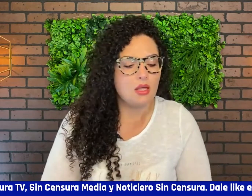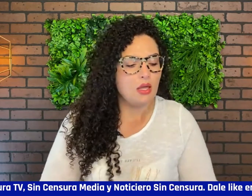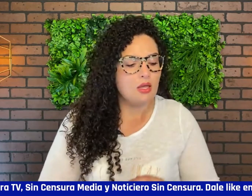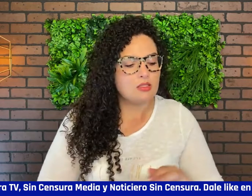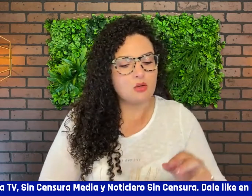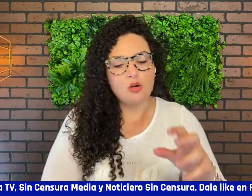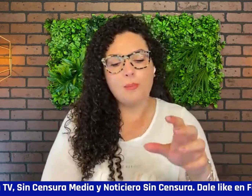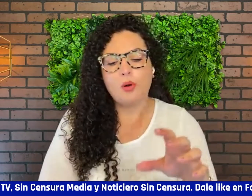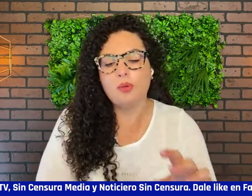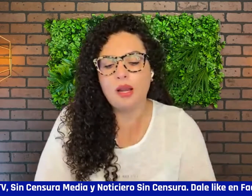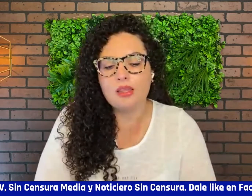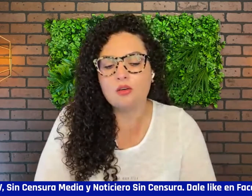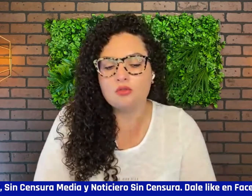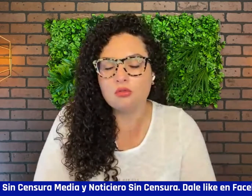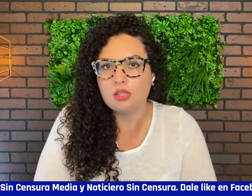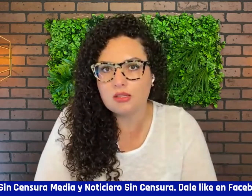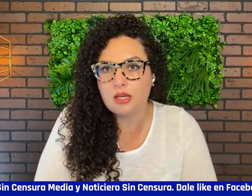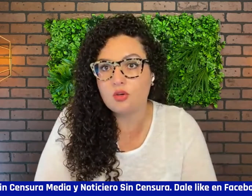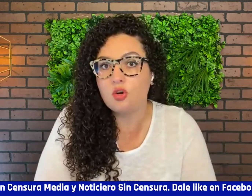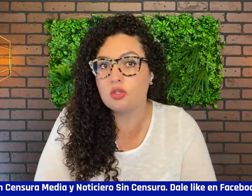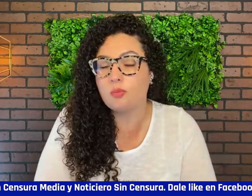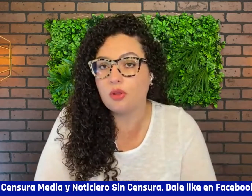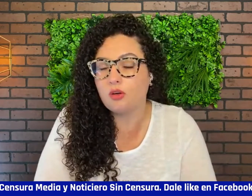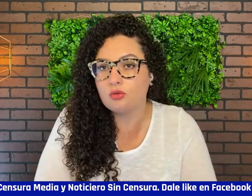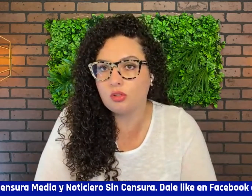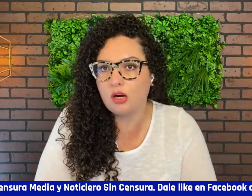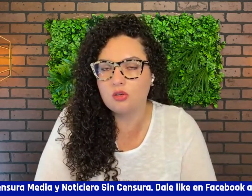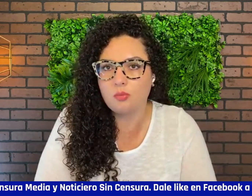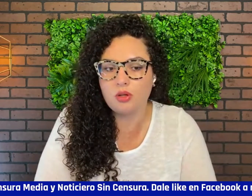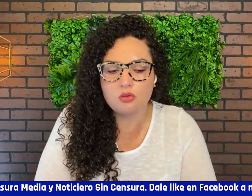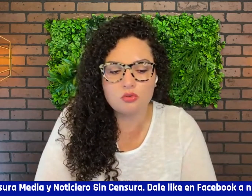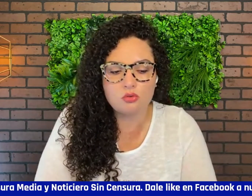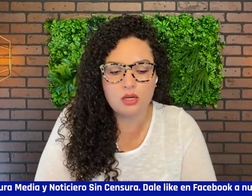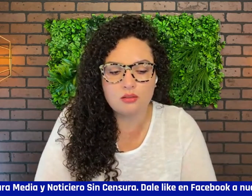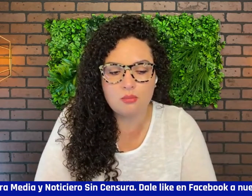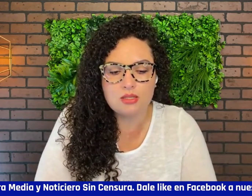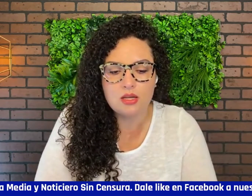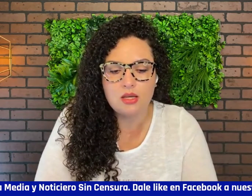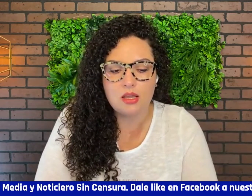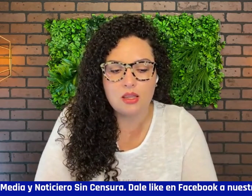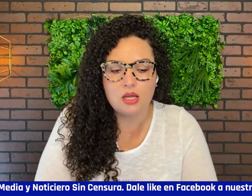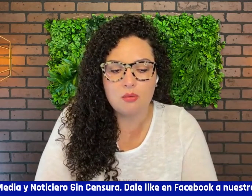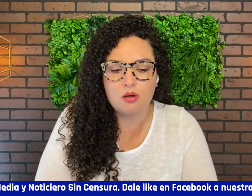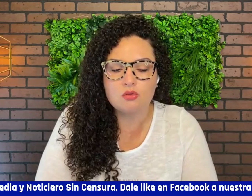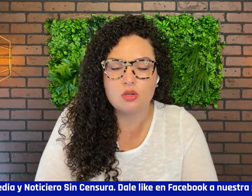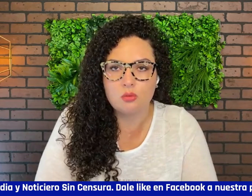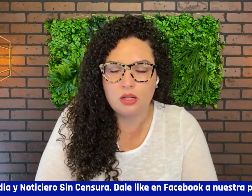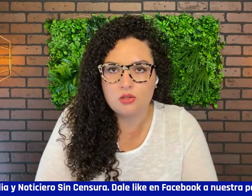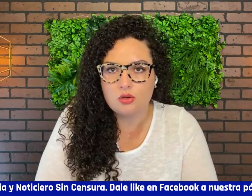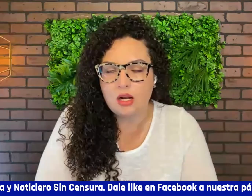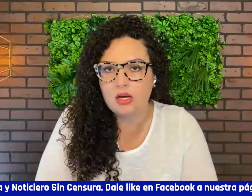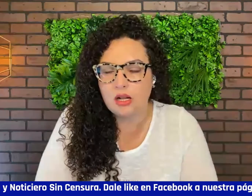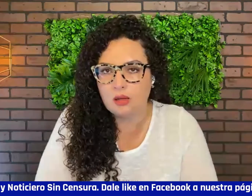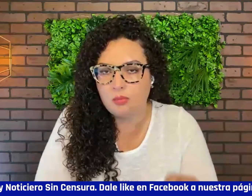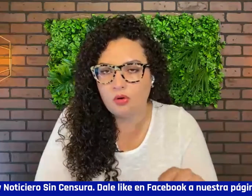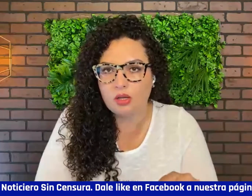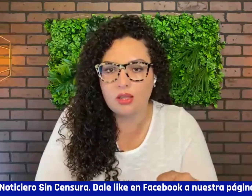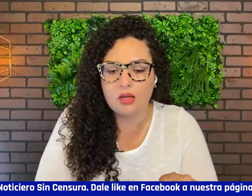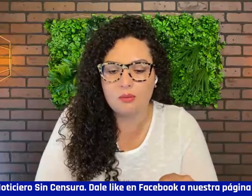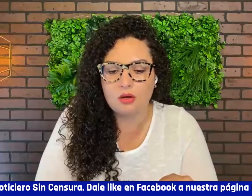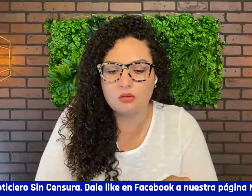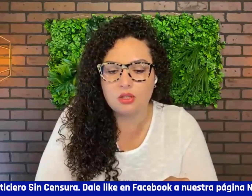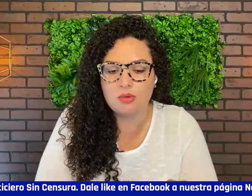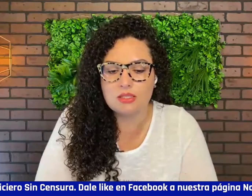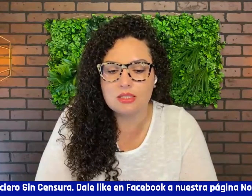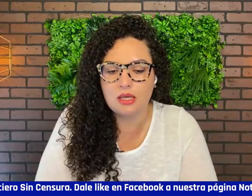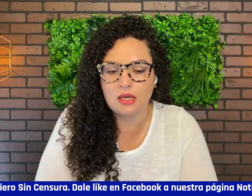pandemia. Según la propia ley de consultas, eso no se puede consultar, no se pueden consultar temas que tengan que ver con seguridad nacional, ni tampoco que tengan